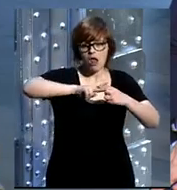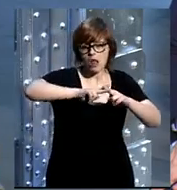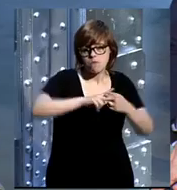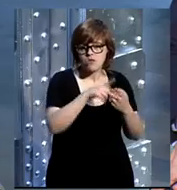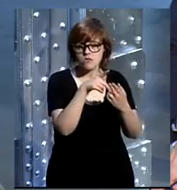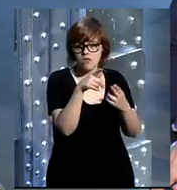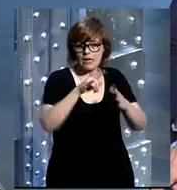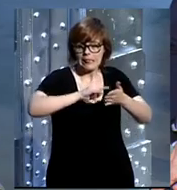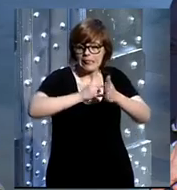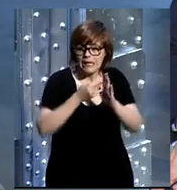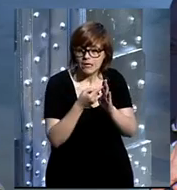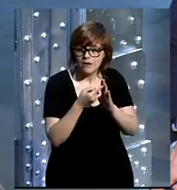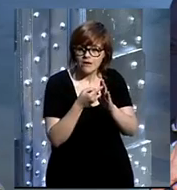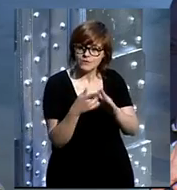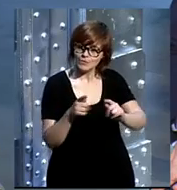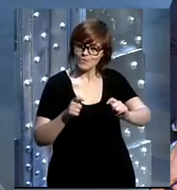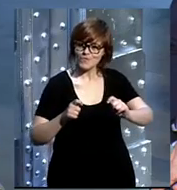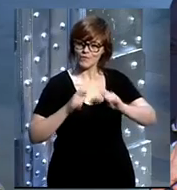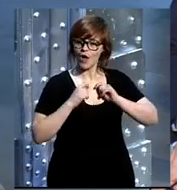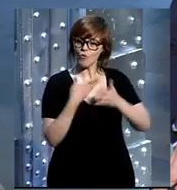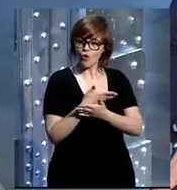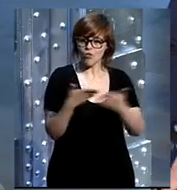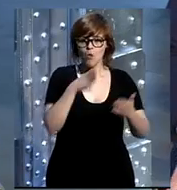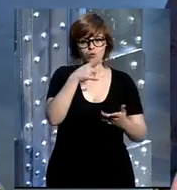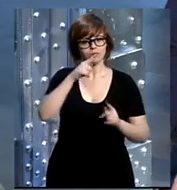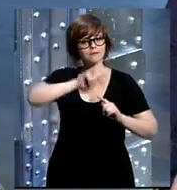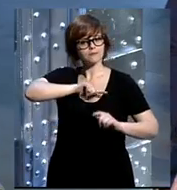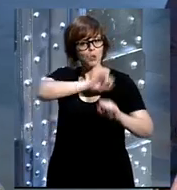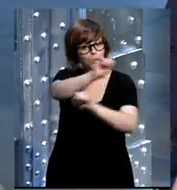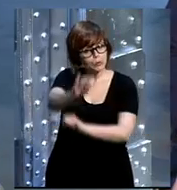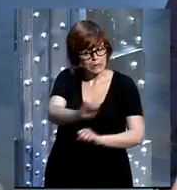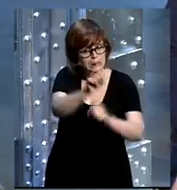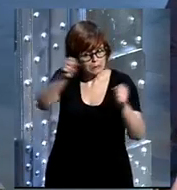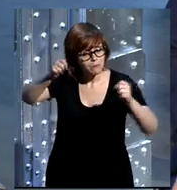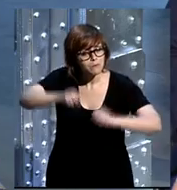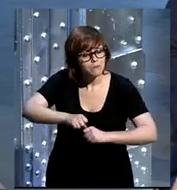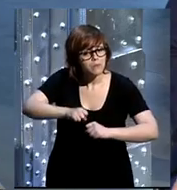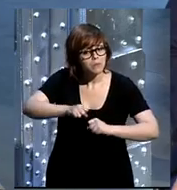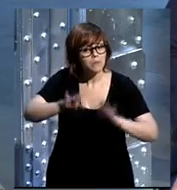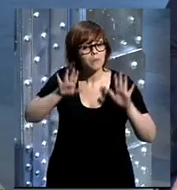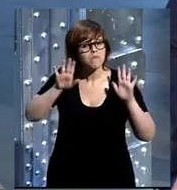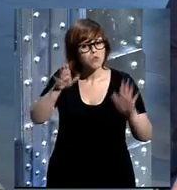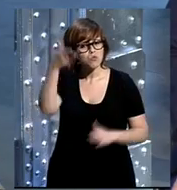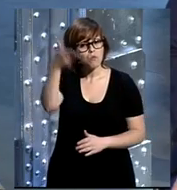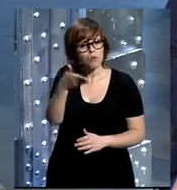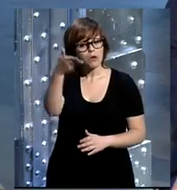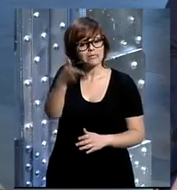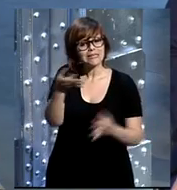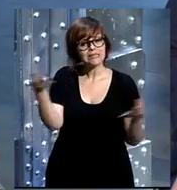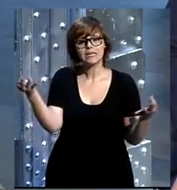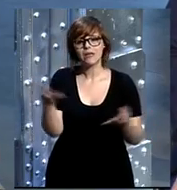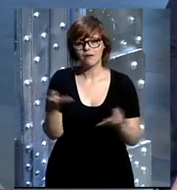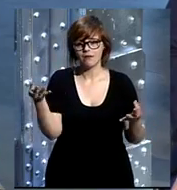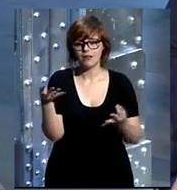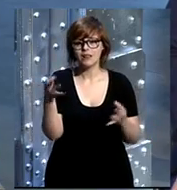se desarrolla la confianza porque se siente protegida. Pero es muy importante el valor que tiene